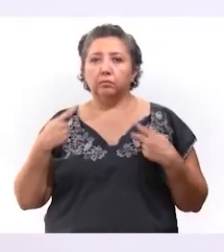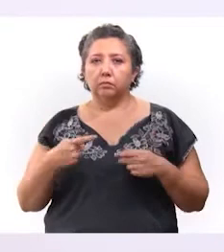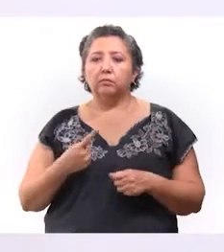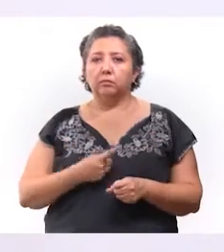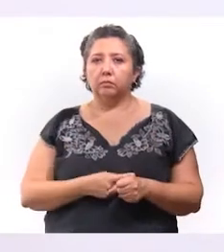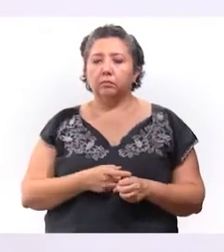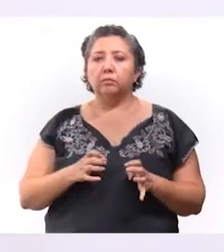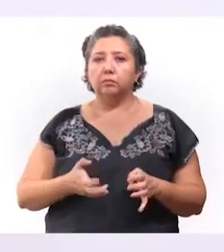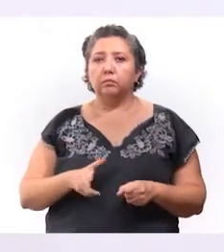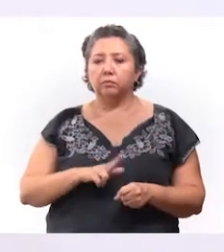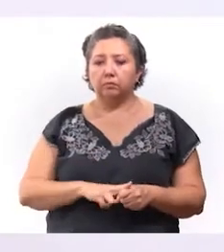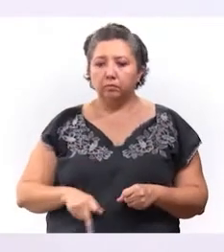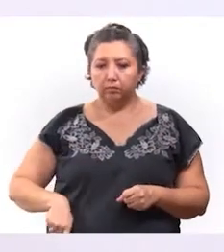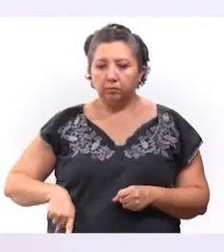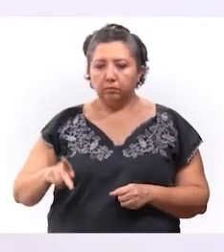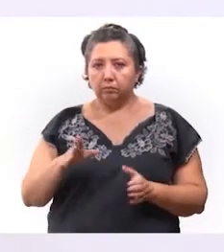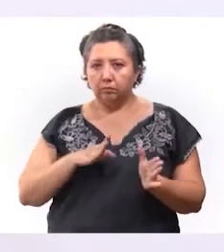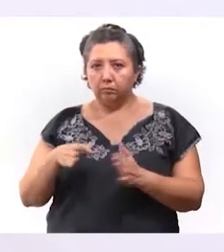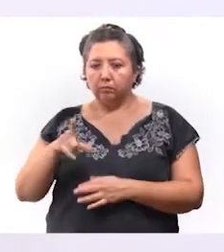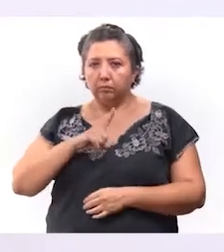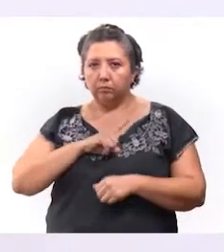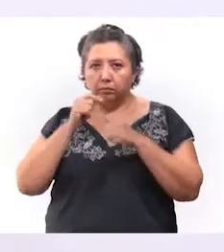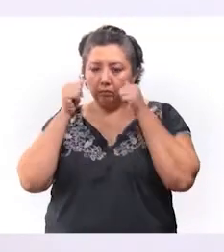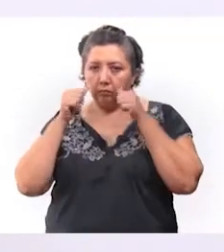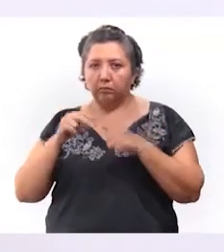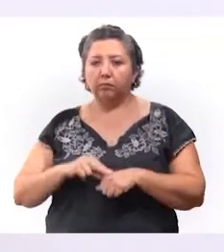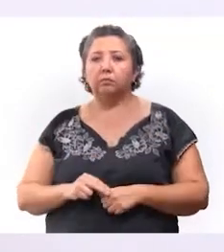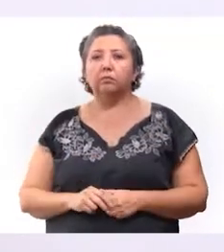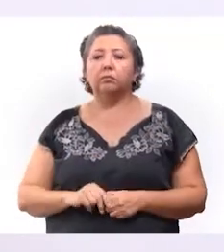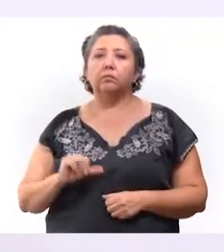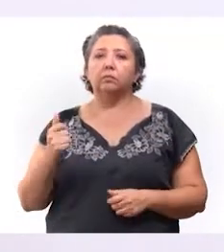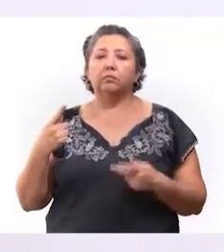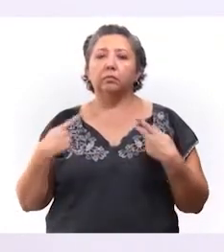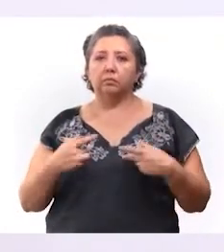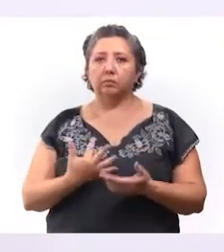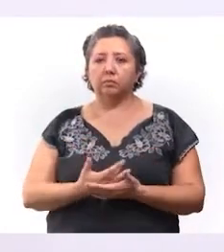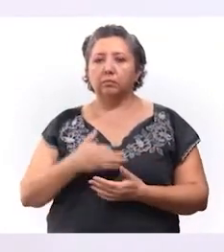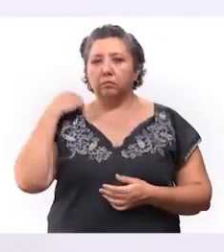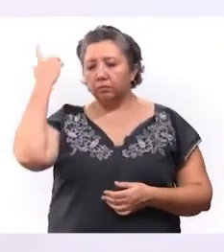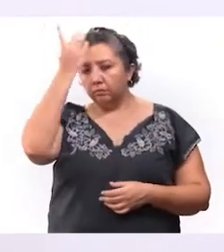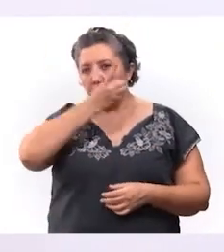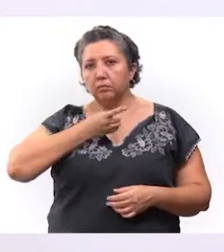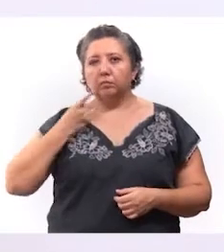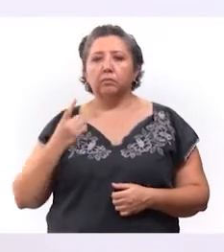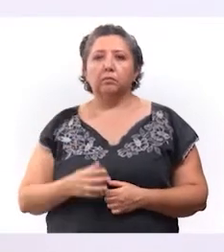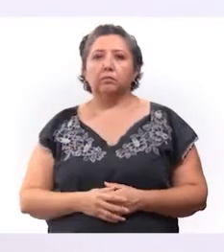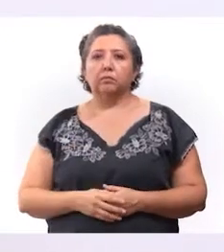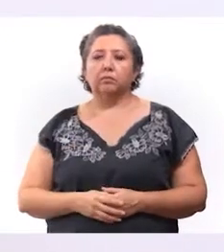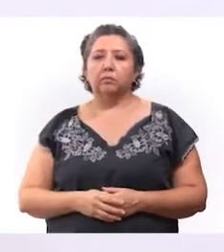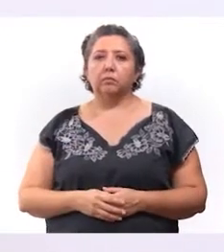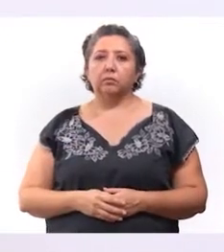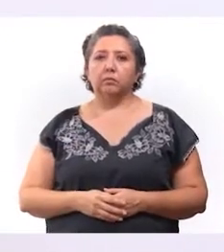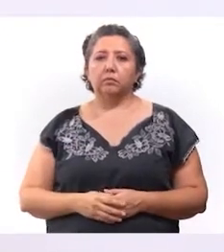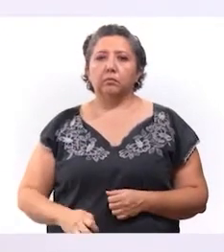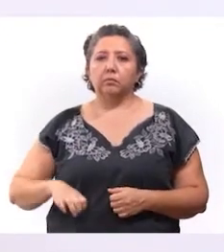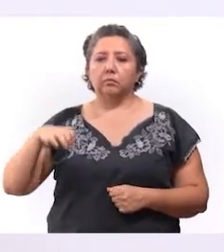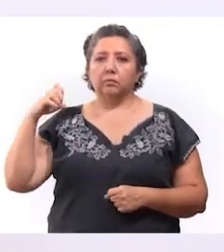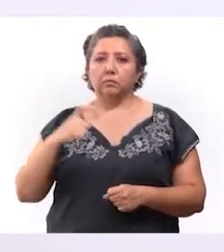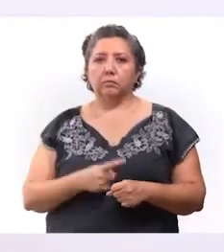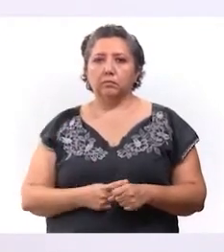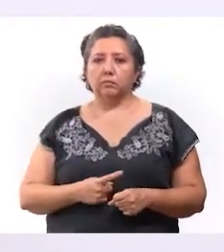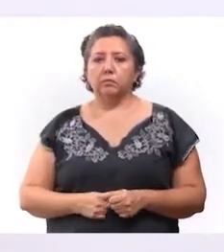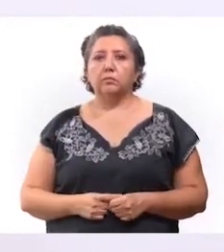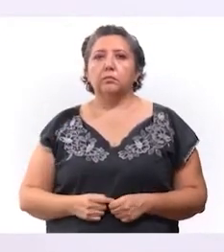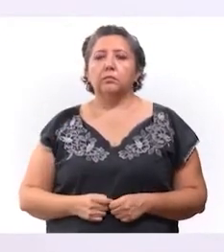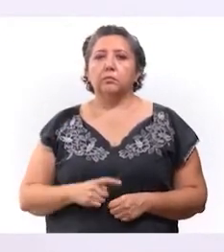casos positivos están en hospitales públicos y en aislamiento total. Hay otros pacientes a la espera de diagnóstico. El rango de